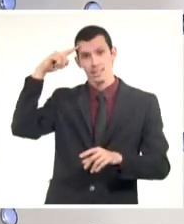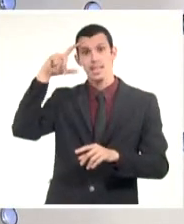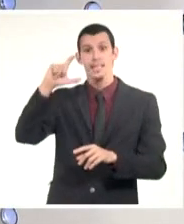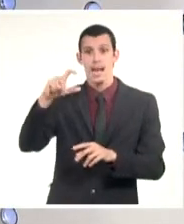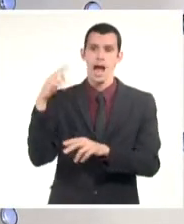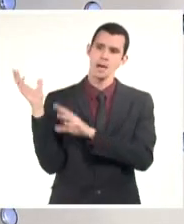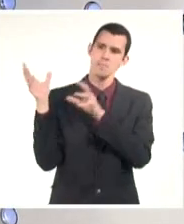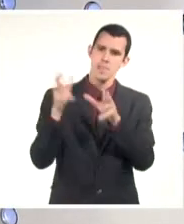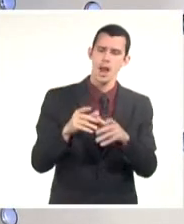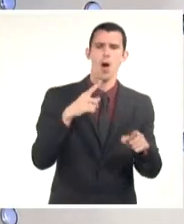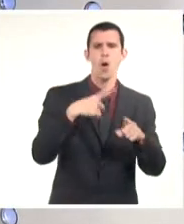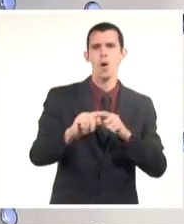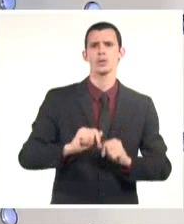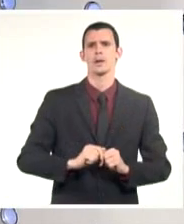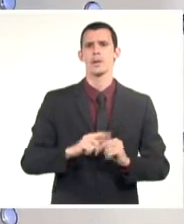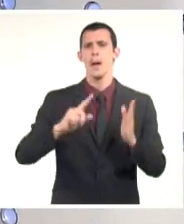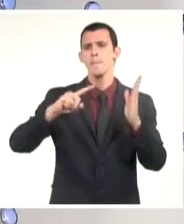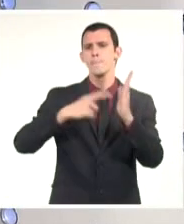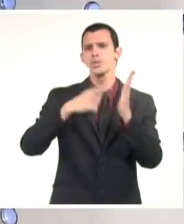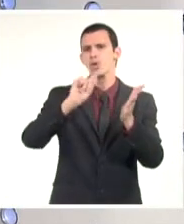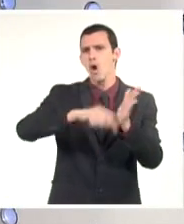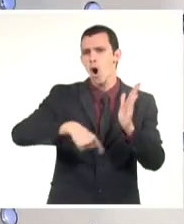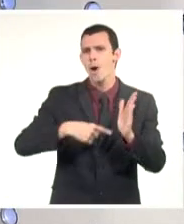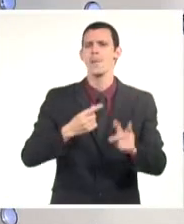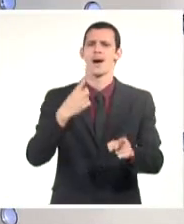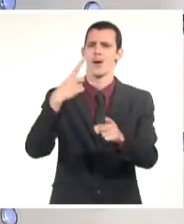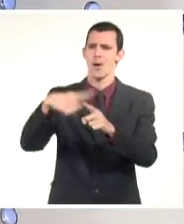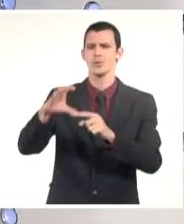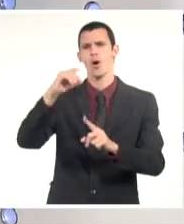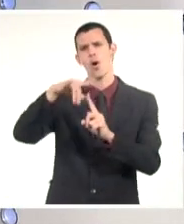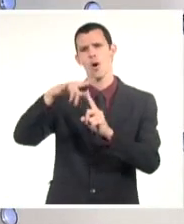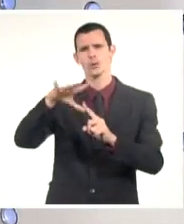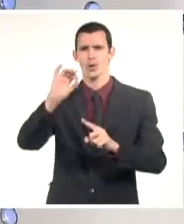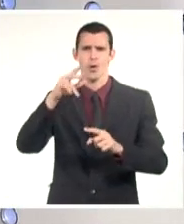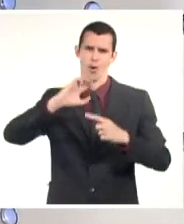Coma, etcétera, o Tortiz, entre otros. Con esta información me despido.